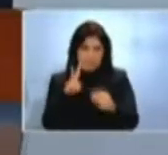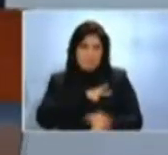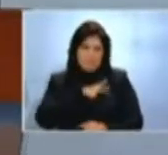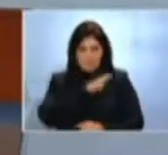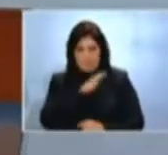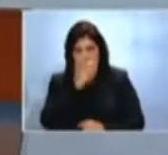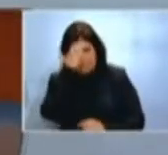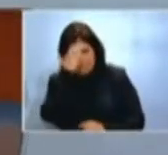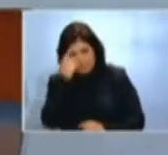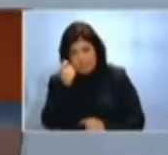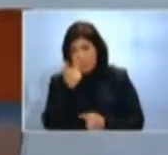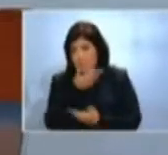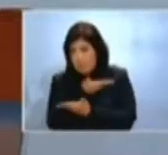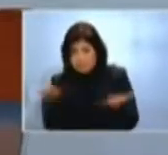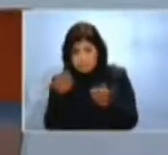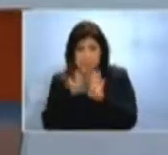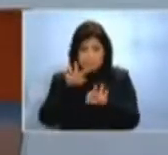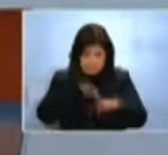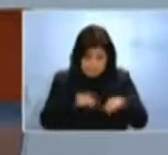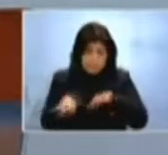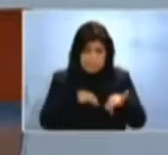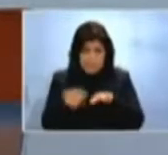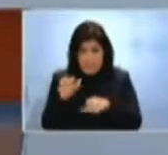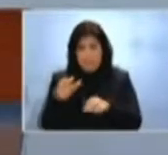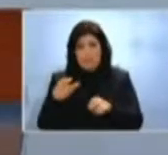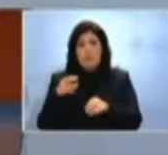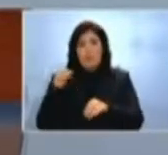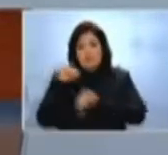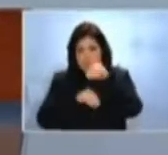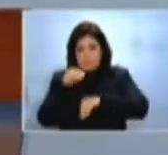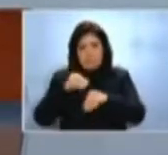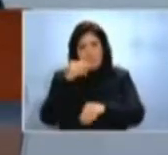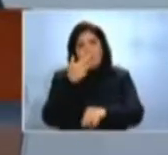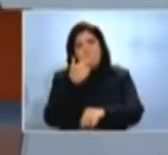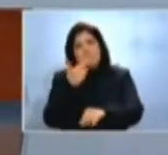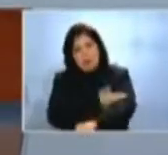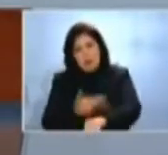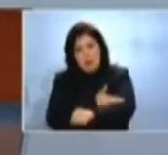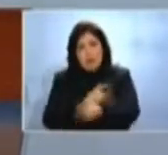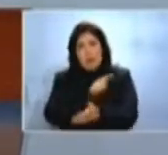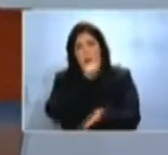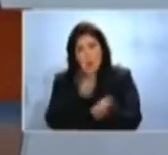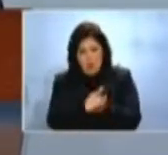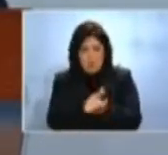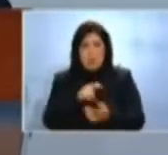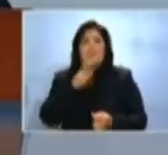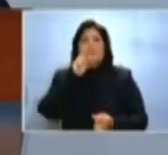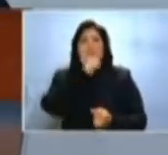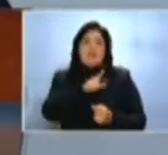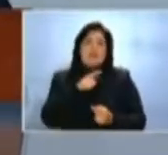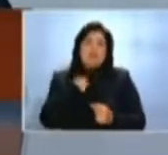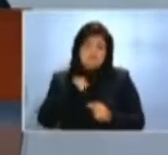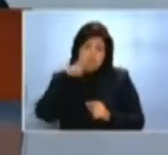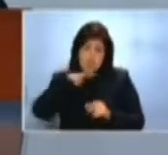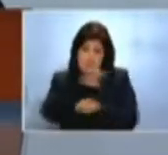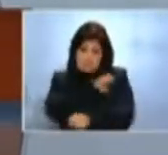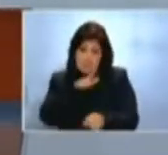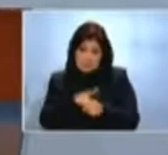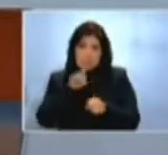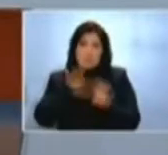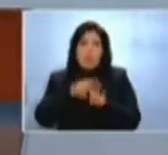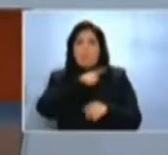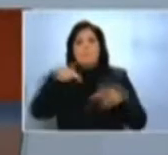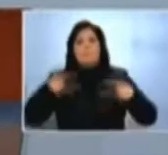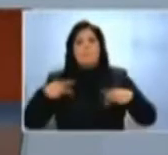282.180.75 pesos la percepción salarial total del presidente propuesta para el próximo año es Es decir con